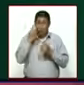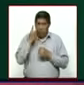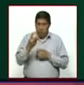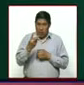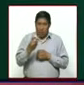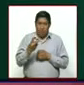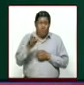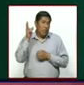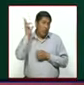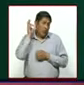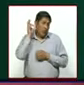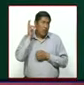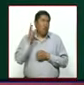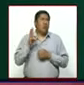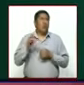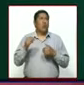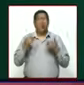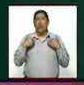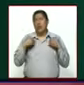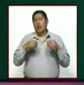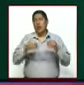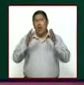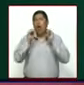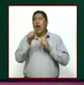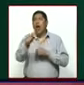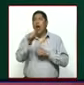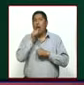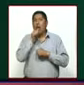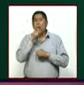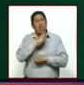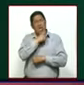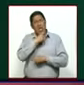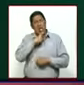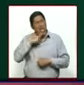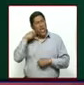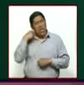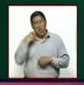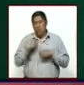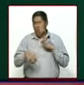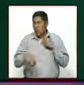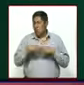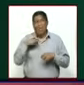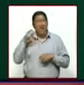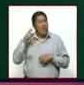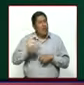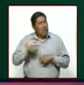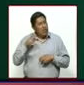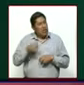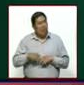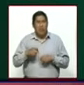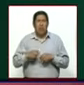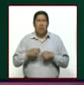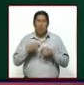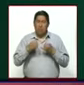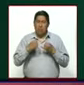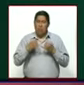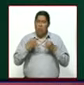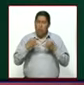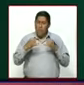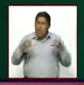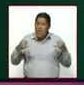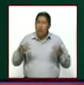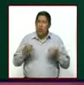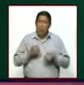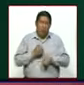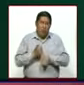usted lo estaba escuchando, no tienen agua, la sequía también está agravando esta situación. Necesitan víveres, necesitan ayuda, los